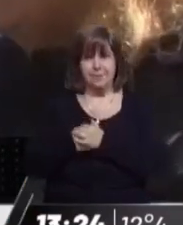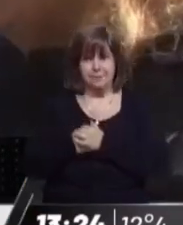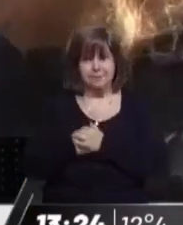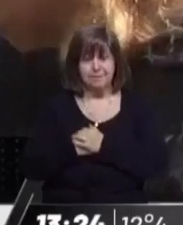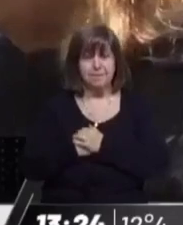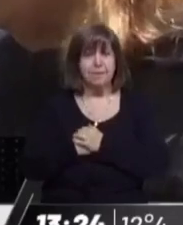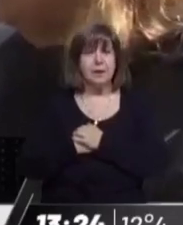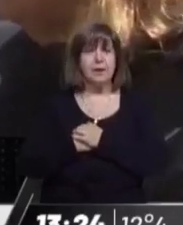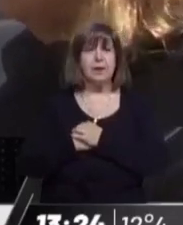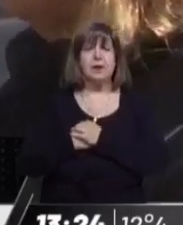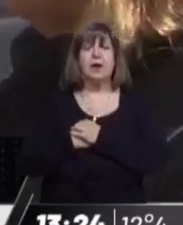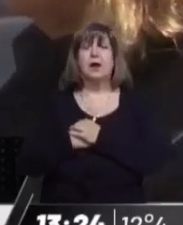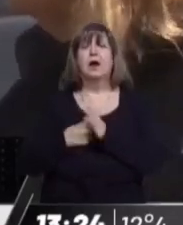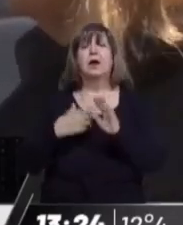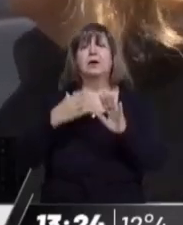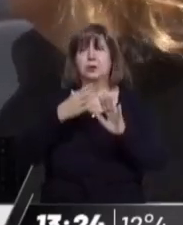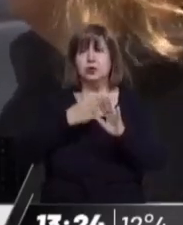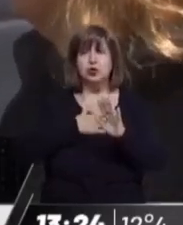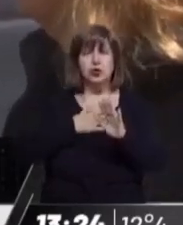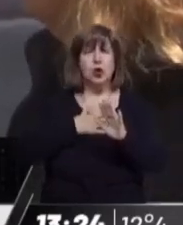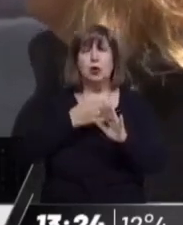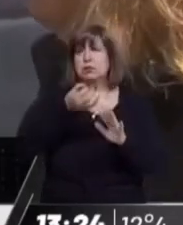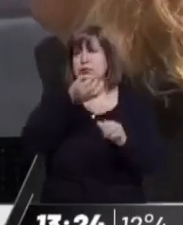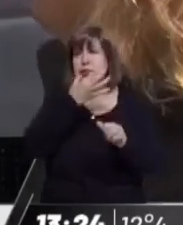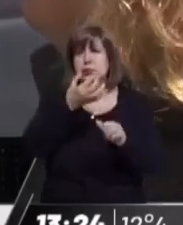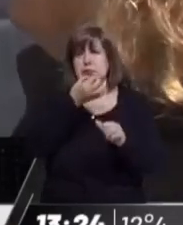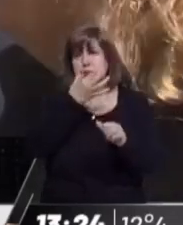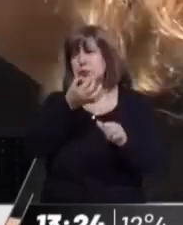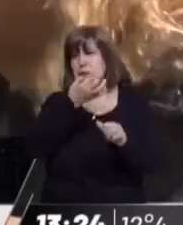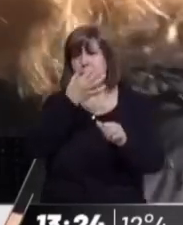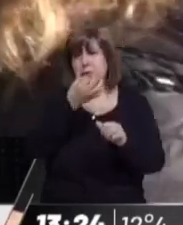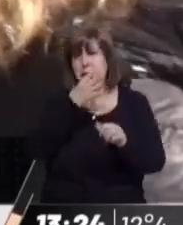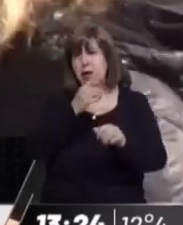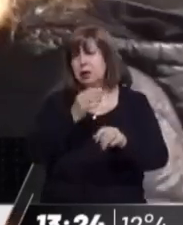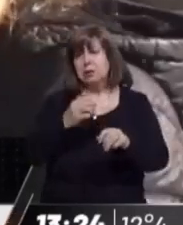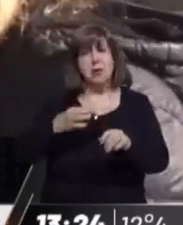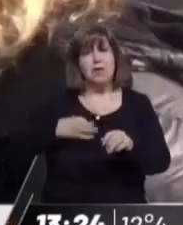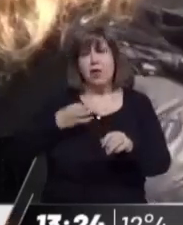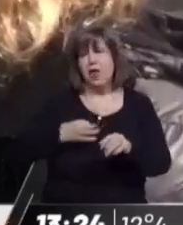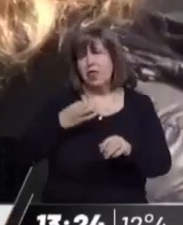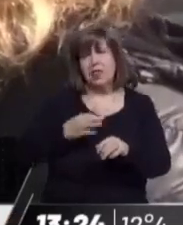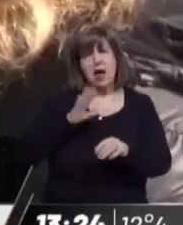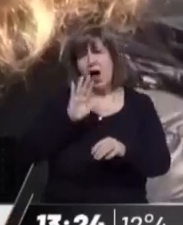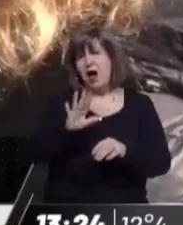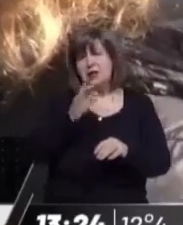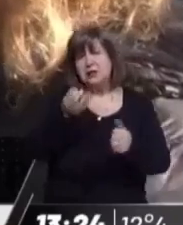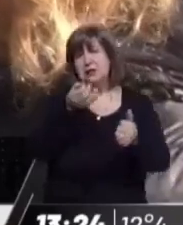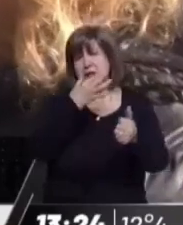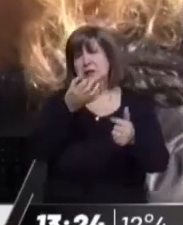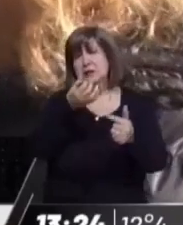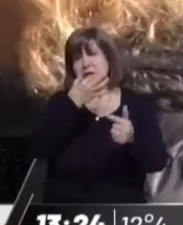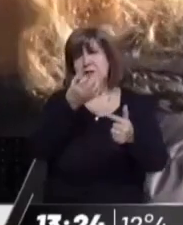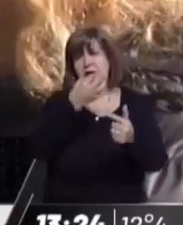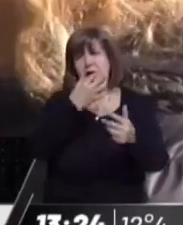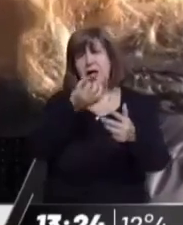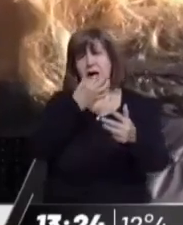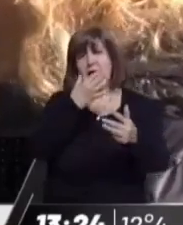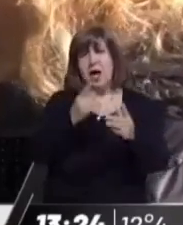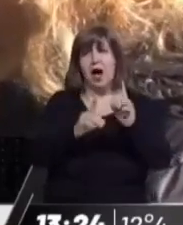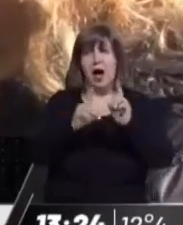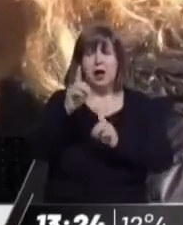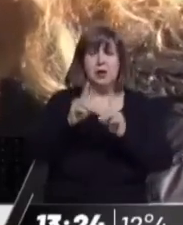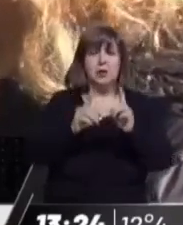tomar remedios de por vida sí eh te sacan a veces se sacan los que no son indispensables y los que son indispensables te cobran una